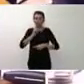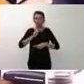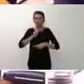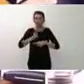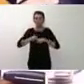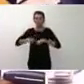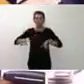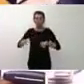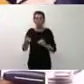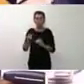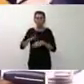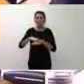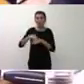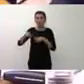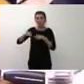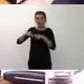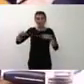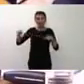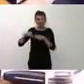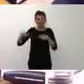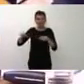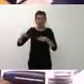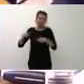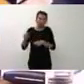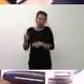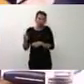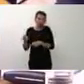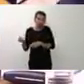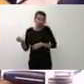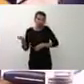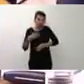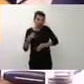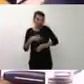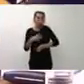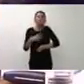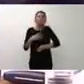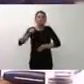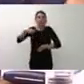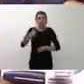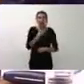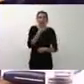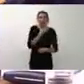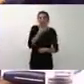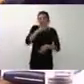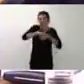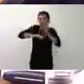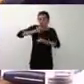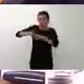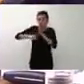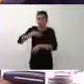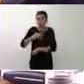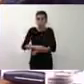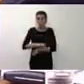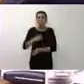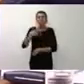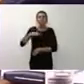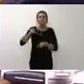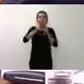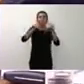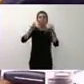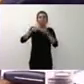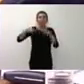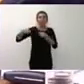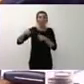para cobrar el cheque y separar lo que después nos dejaban los reyes. Eso era en la tienda de Don Mariano, para mi hermano y para mí, a mis hermanas le daba